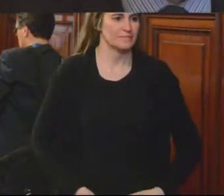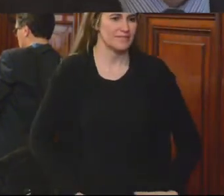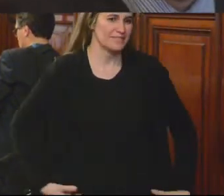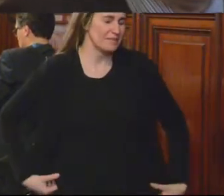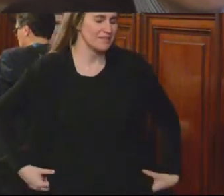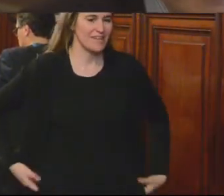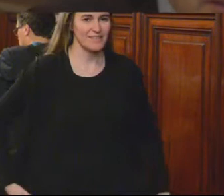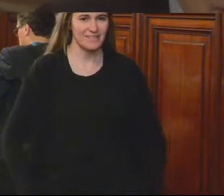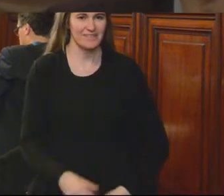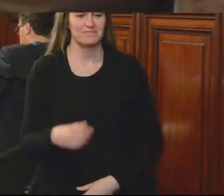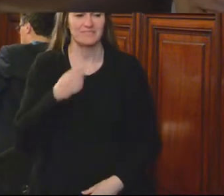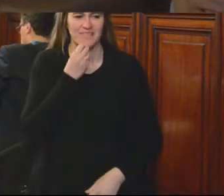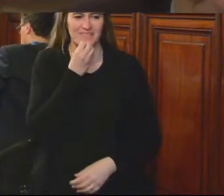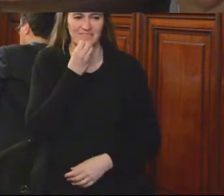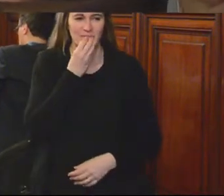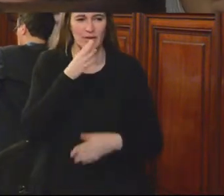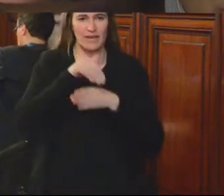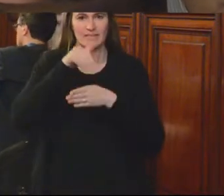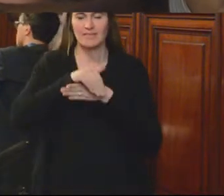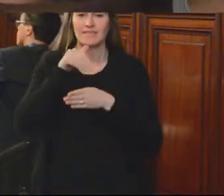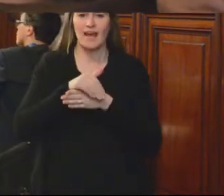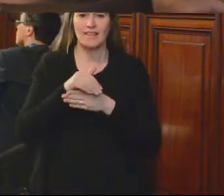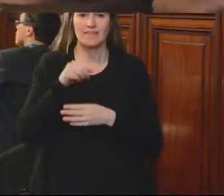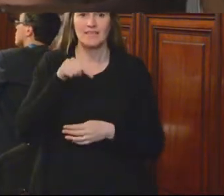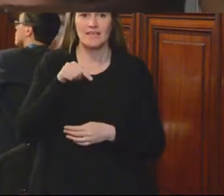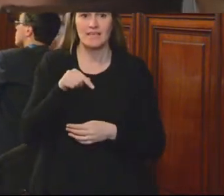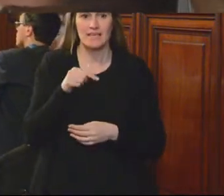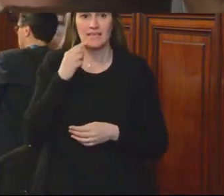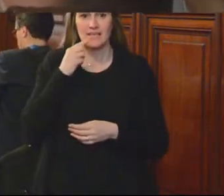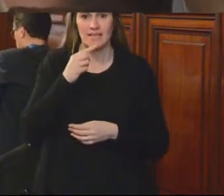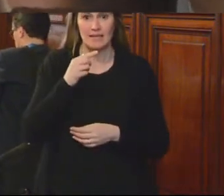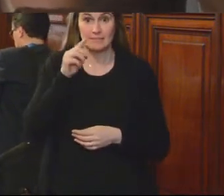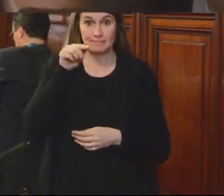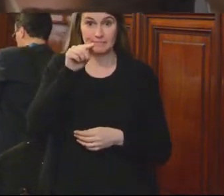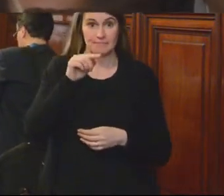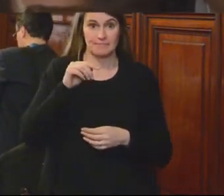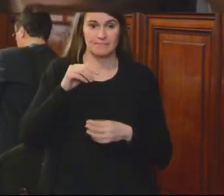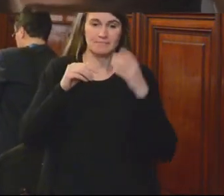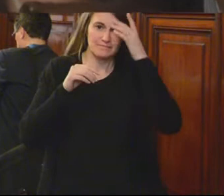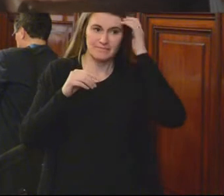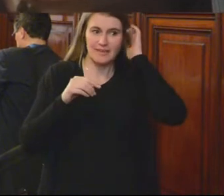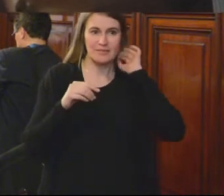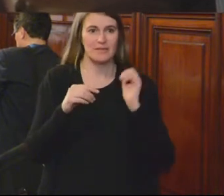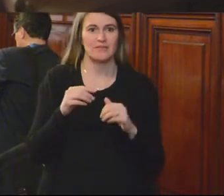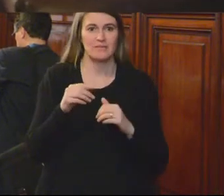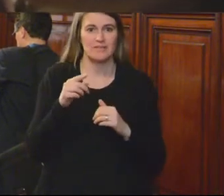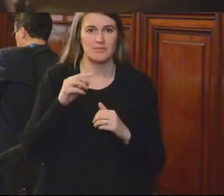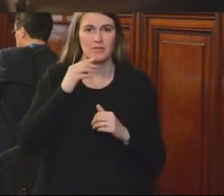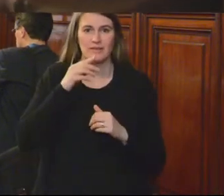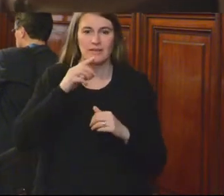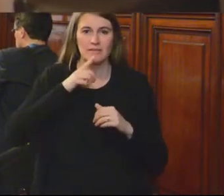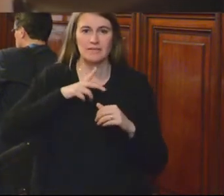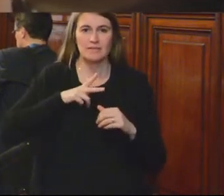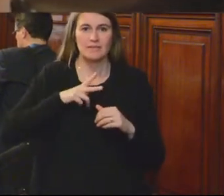Buenas tardes, mi nombre es Beatriz Borges, directora ejecutiva del Centro Justicia y Paz. Presentamos a esta comisión informe relacionado